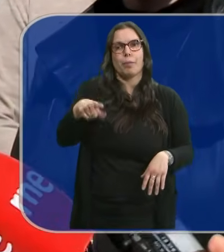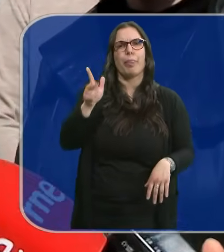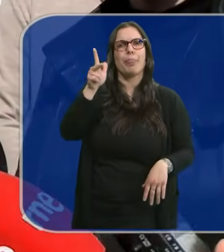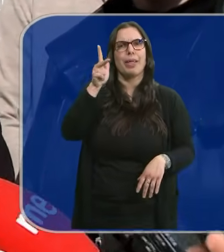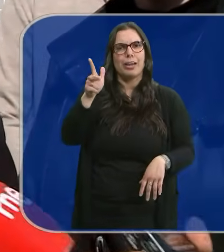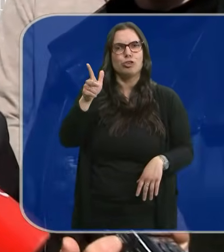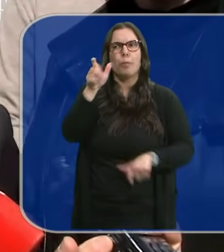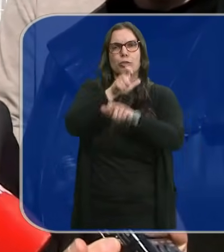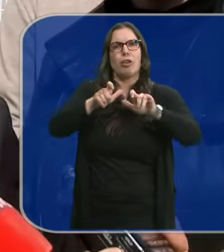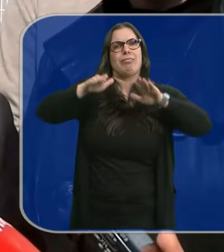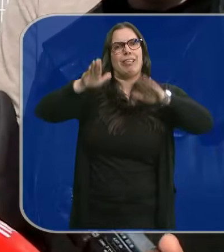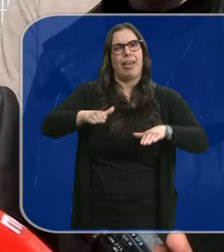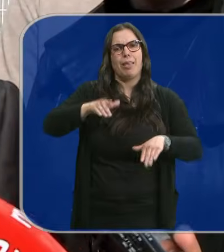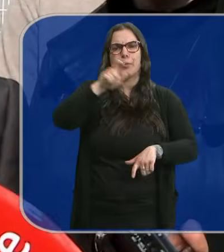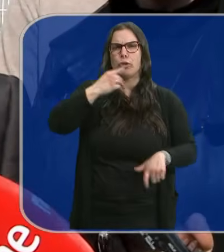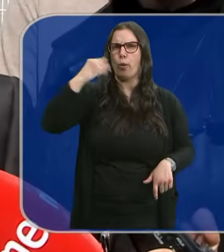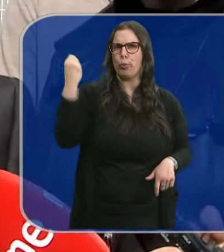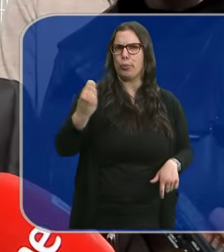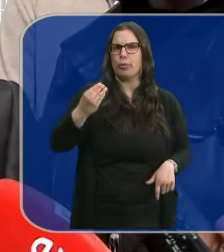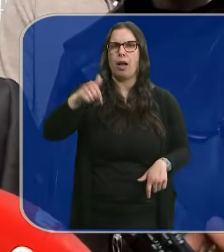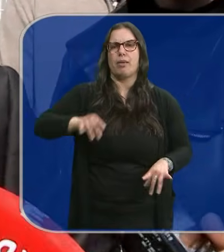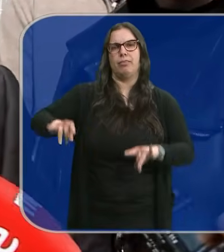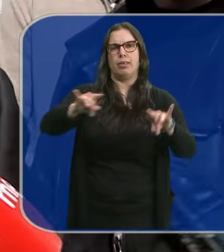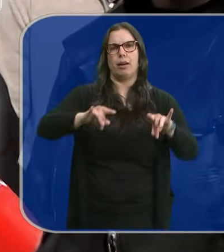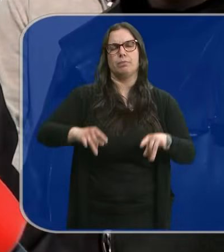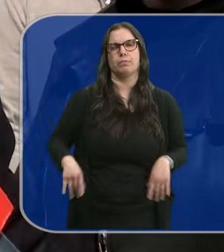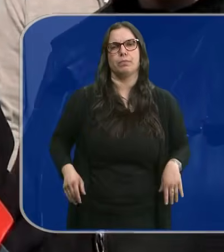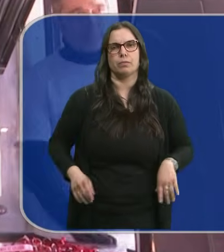derecho a retener el talento en esta tierra.